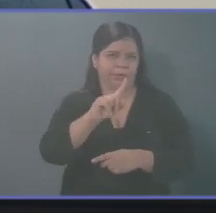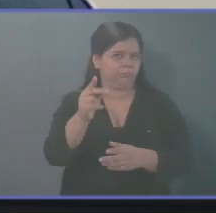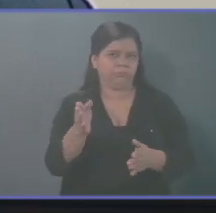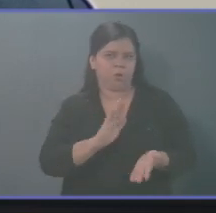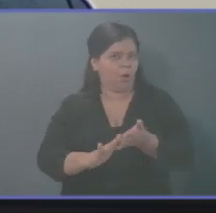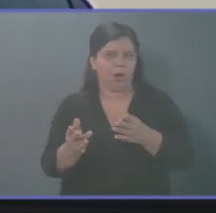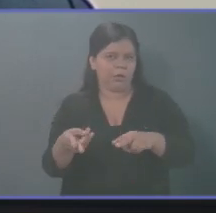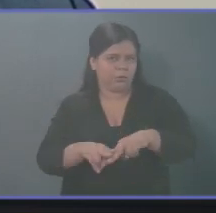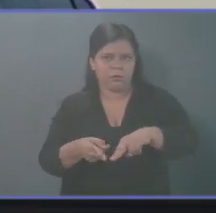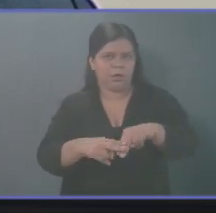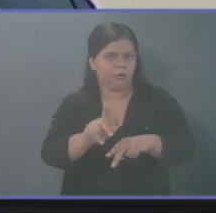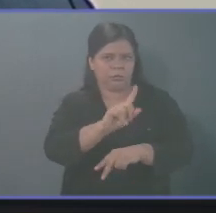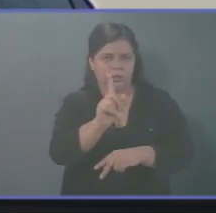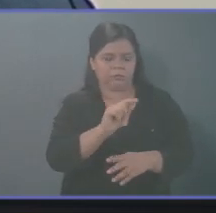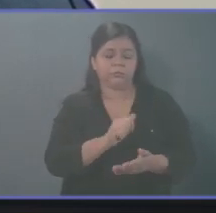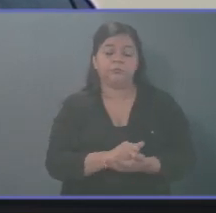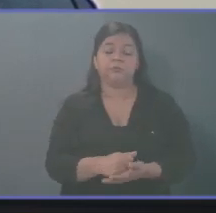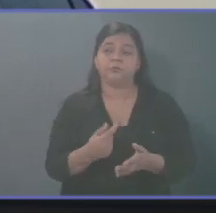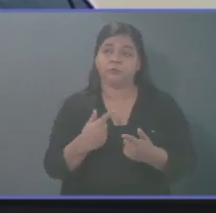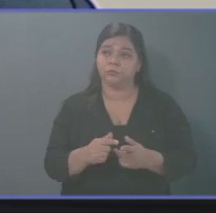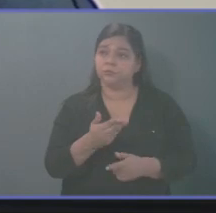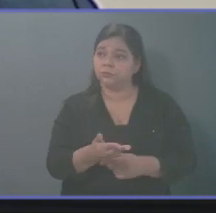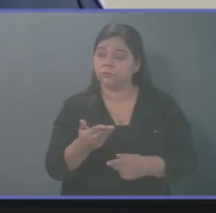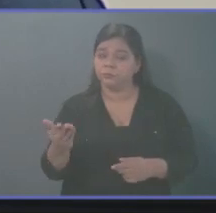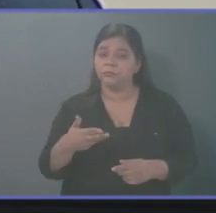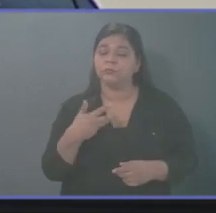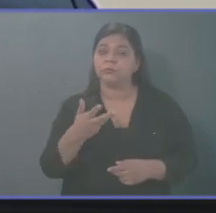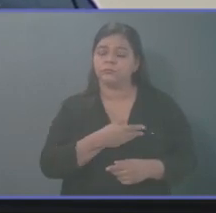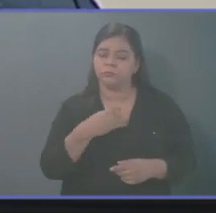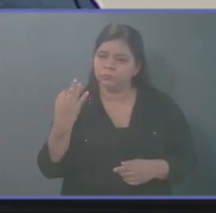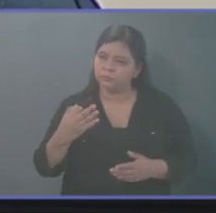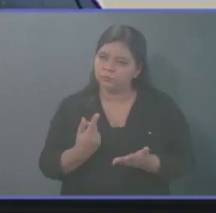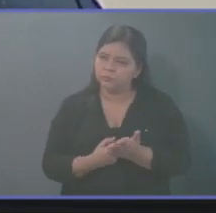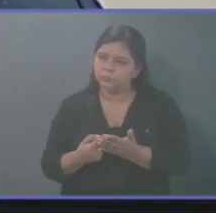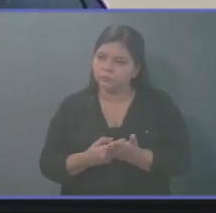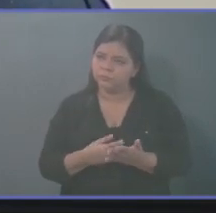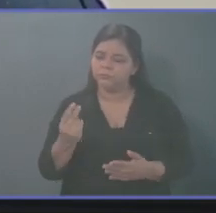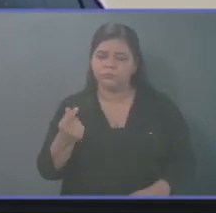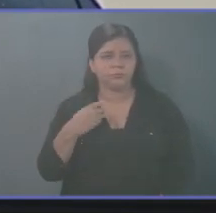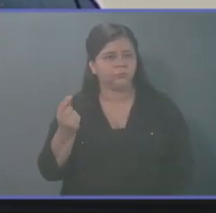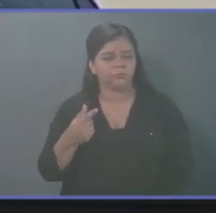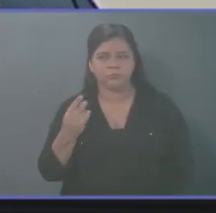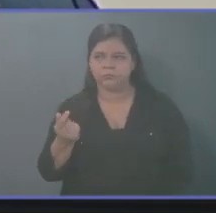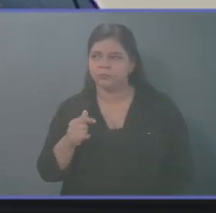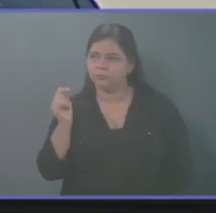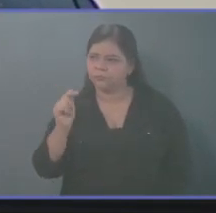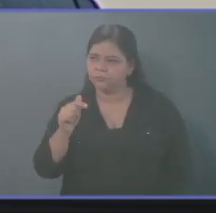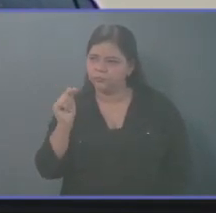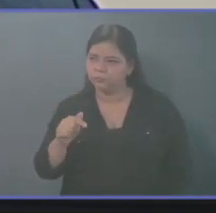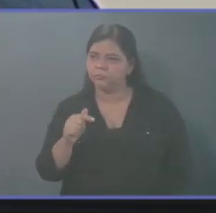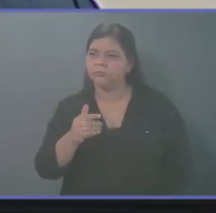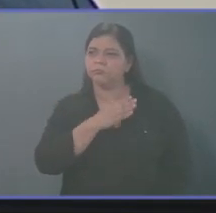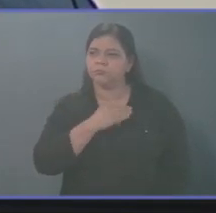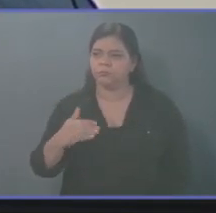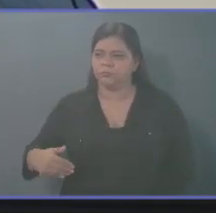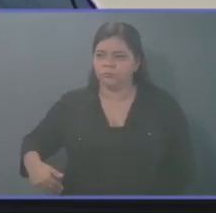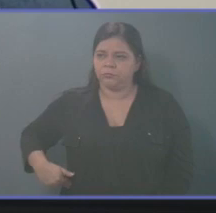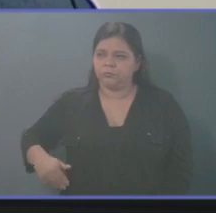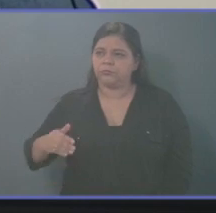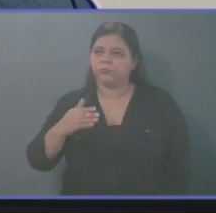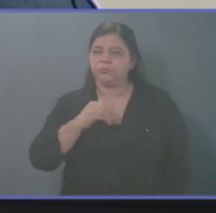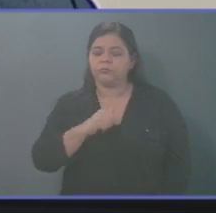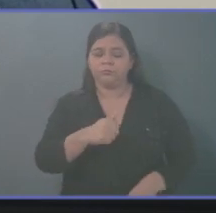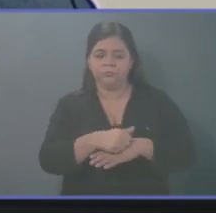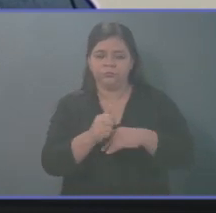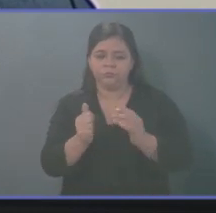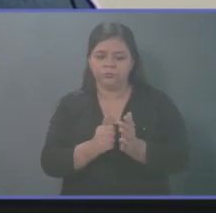nosotros creemos que deben de verse pronto. Y por esa razón, presidente de esta